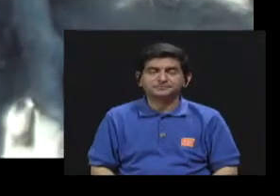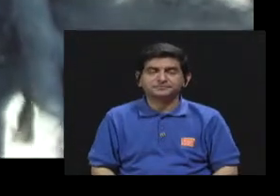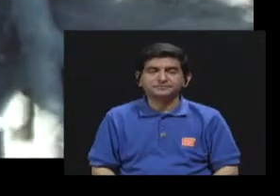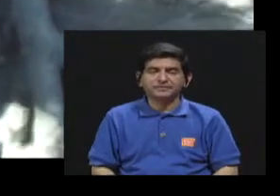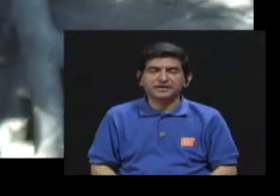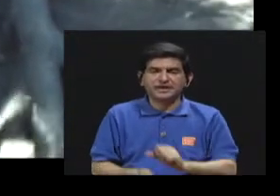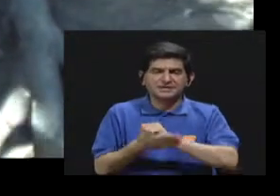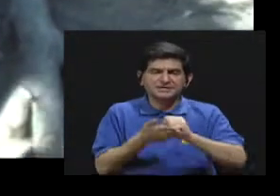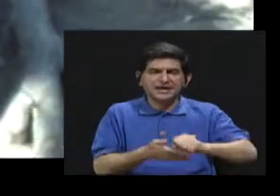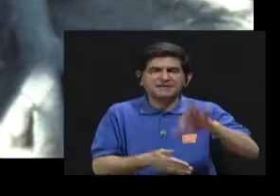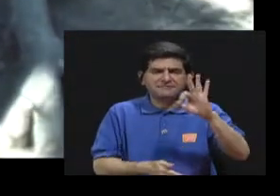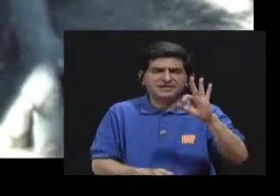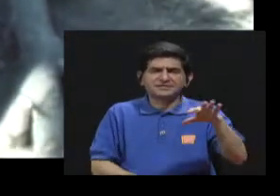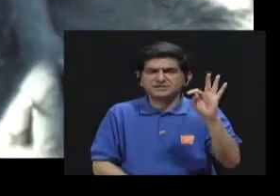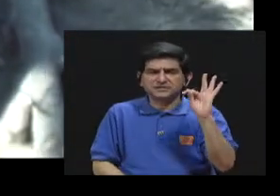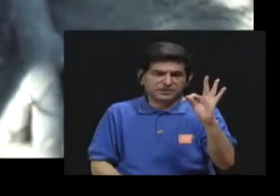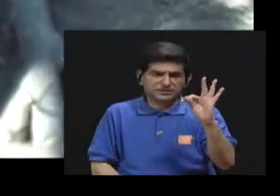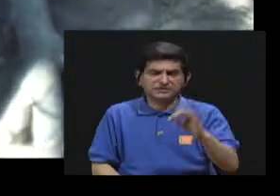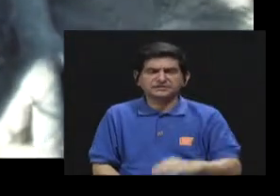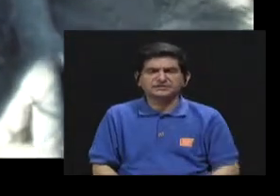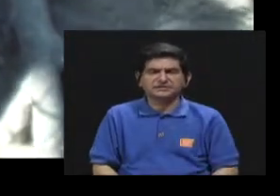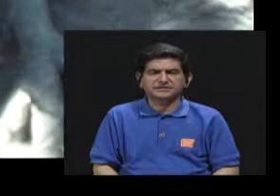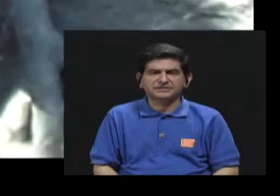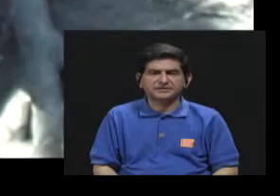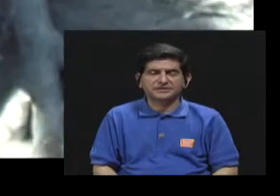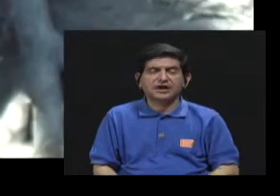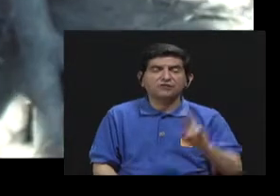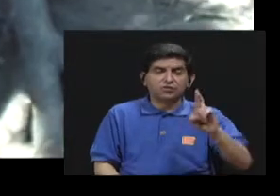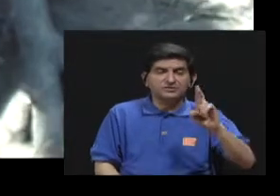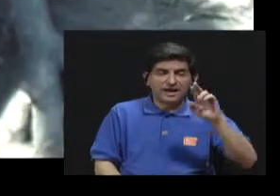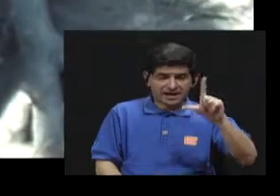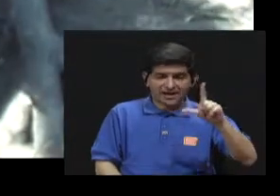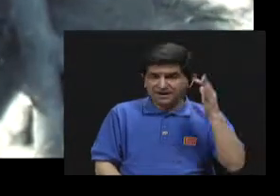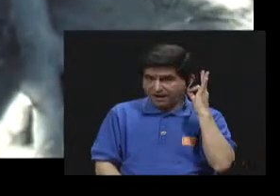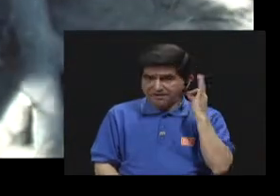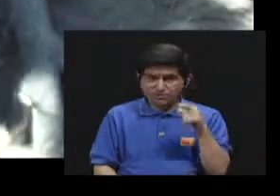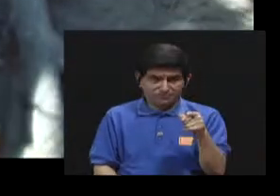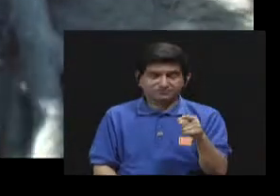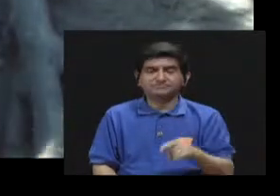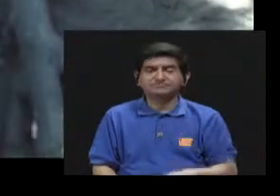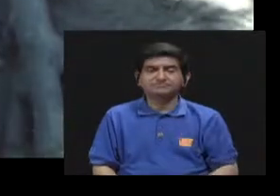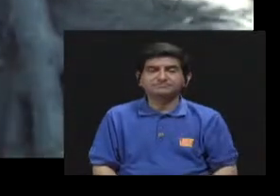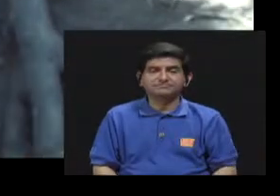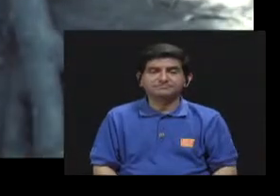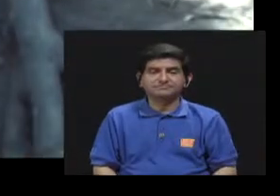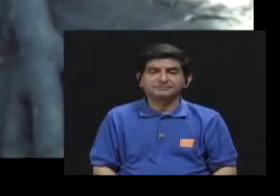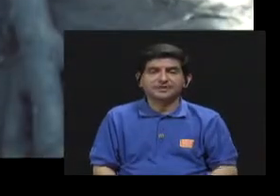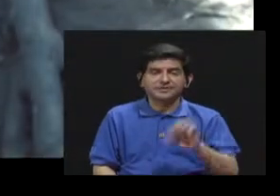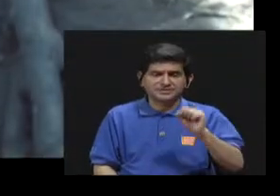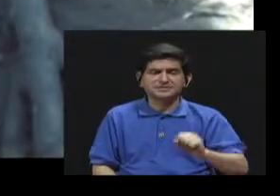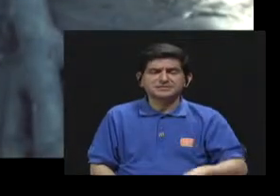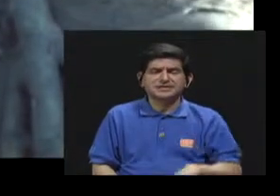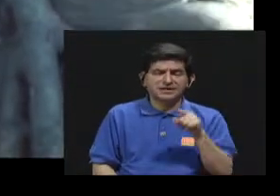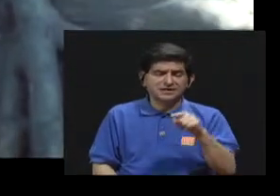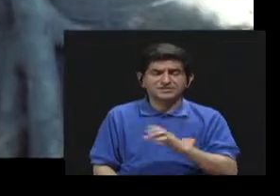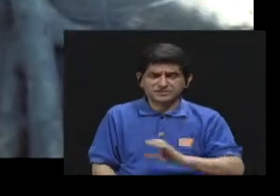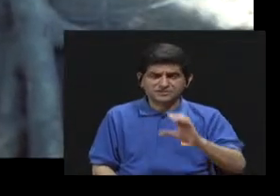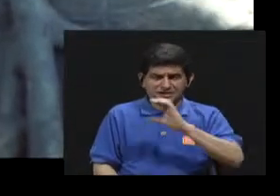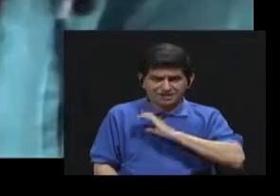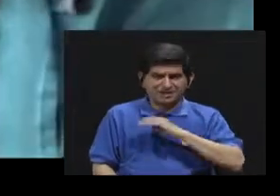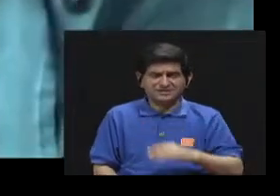es de Rosana Lacayo. Uh-huh. Es un personaje muy particular el que